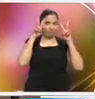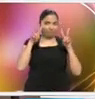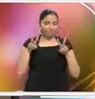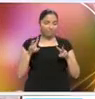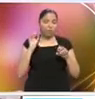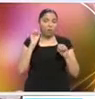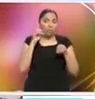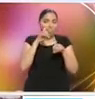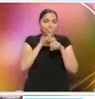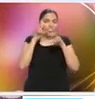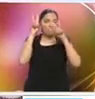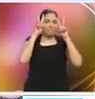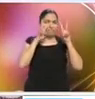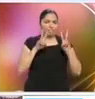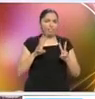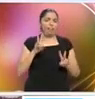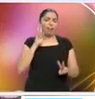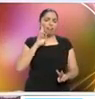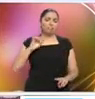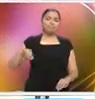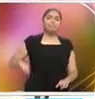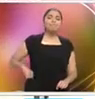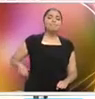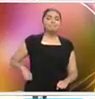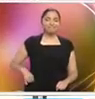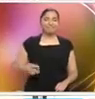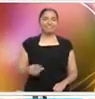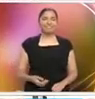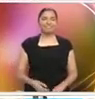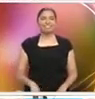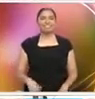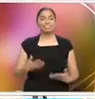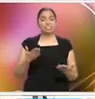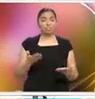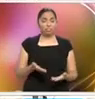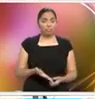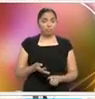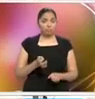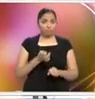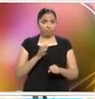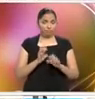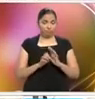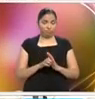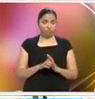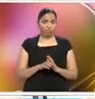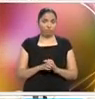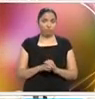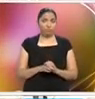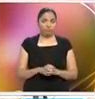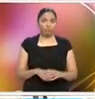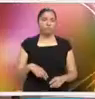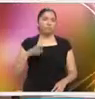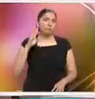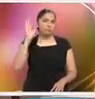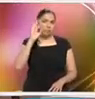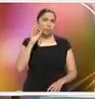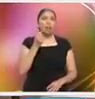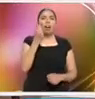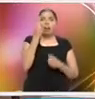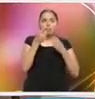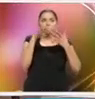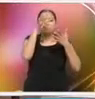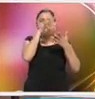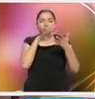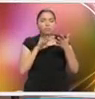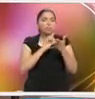Sí, estaría interesante. Estaría interesante. Muy. Bueno, si alguien hubiera, bueno, seguramente los que ya leyeron El sueño de una noche de verano de